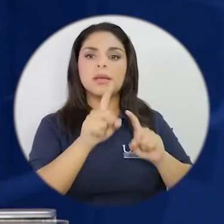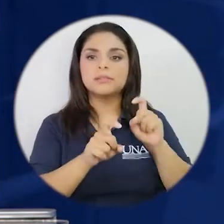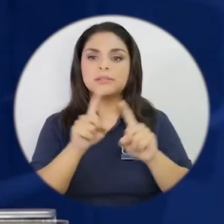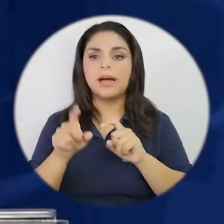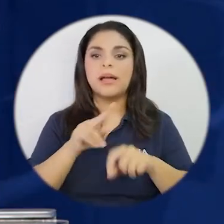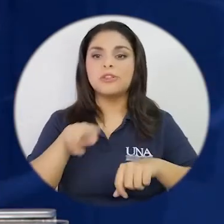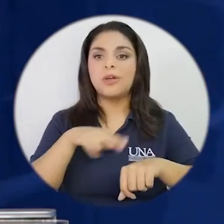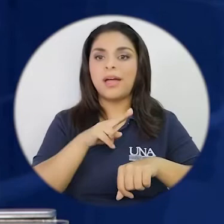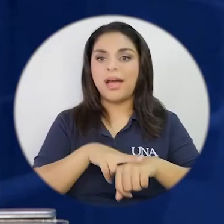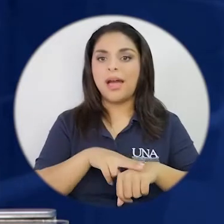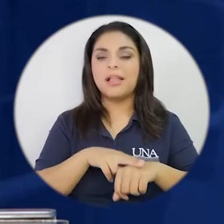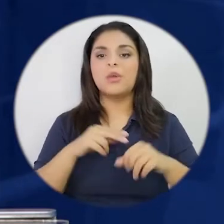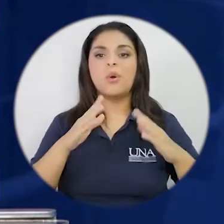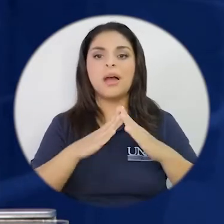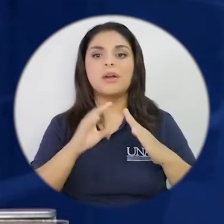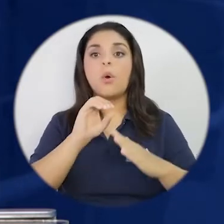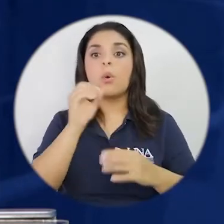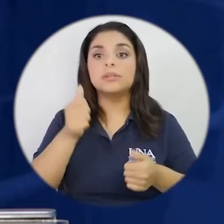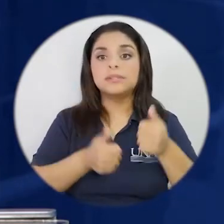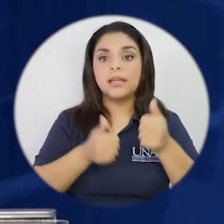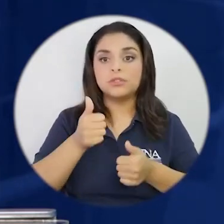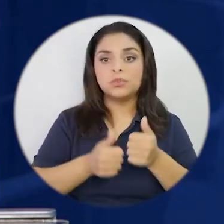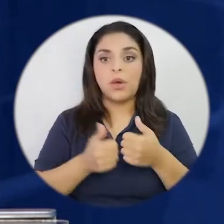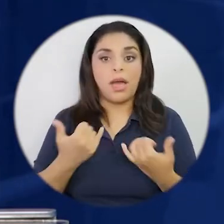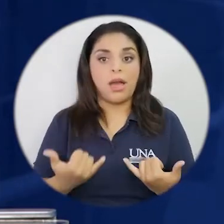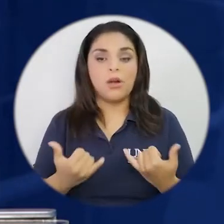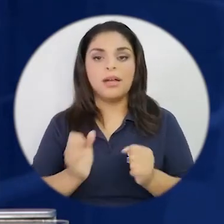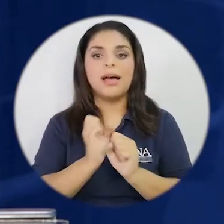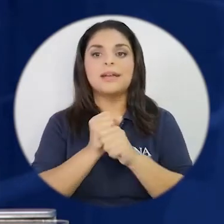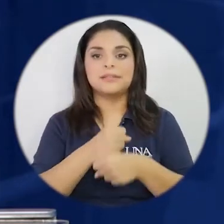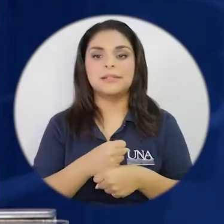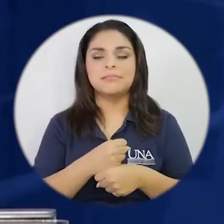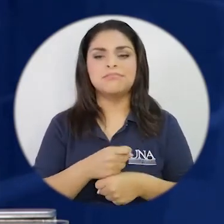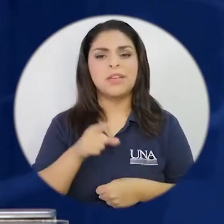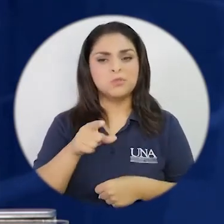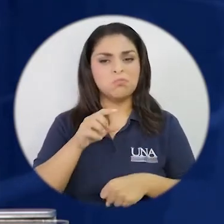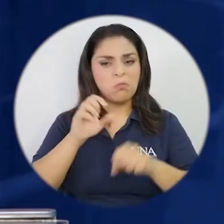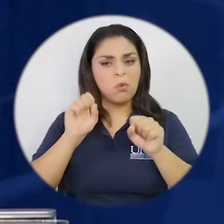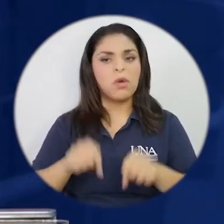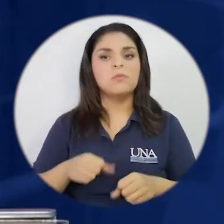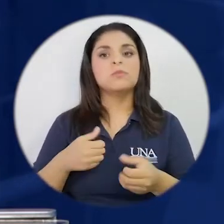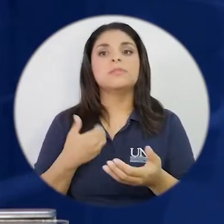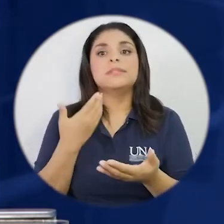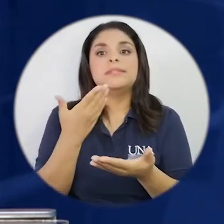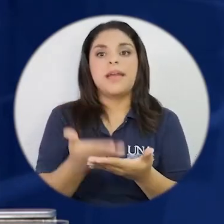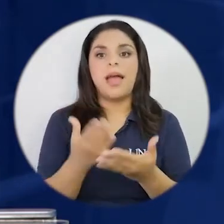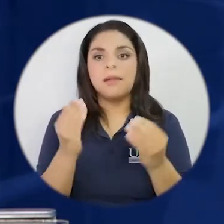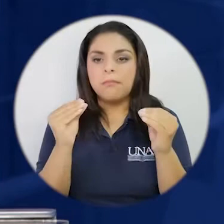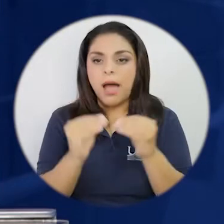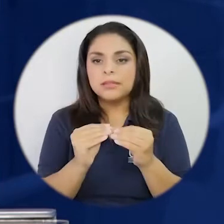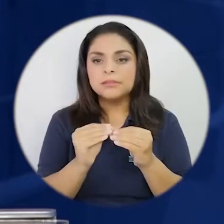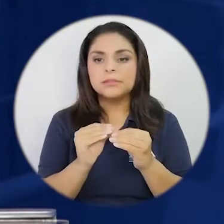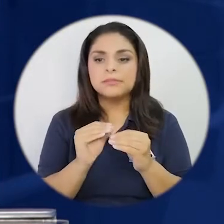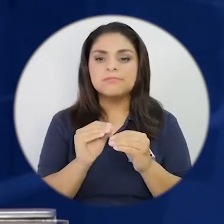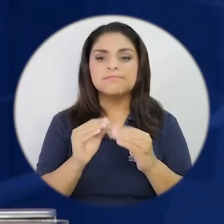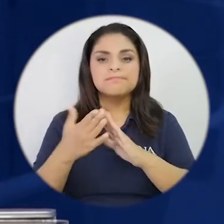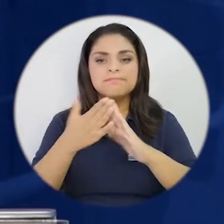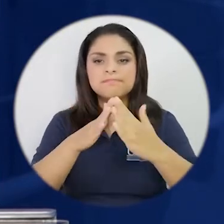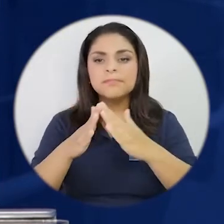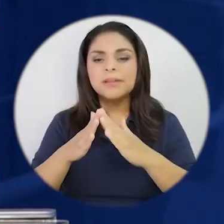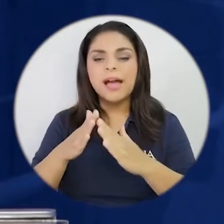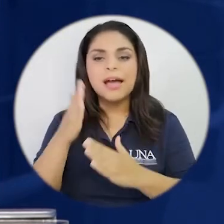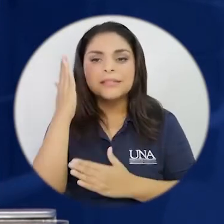Nacional de Hogares o el censo que se piensa realizar próximamente, que nos permita llegar más a la población para determinar cuáles son